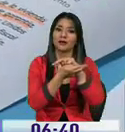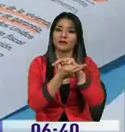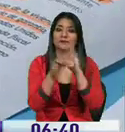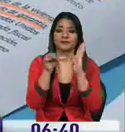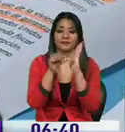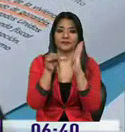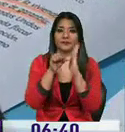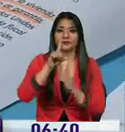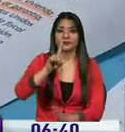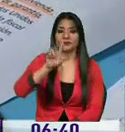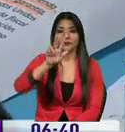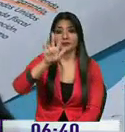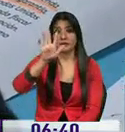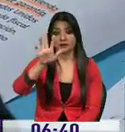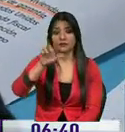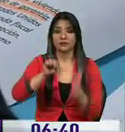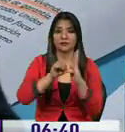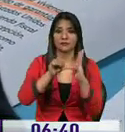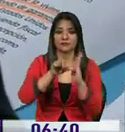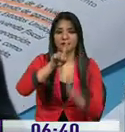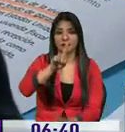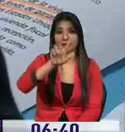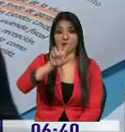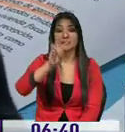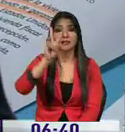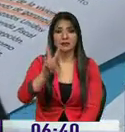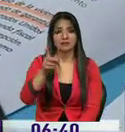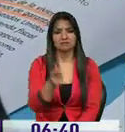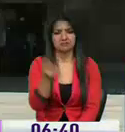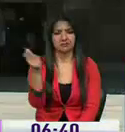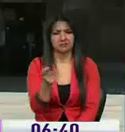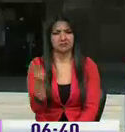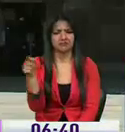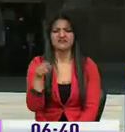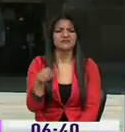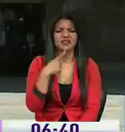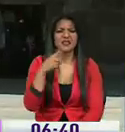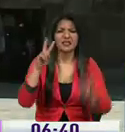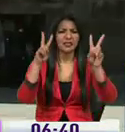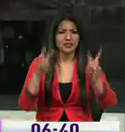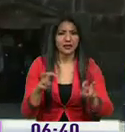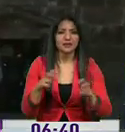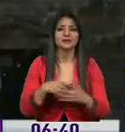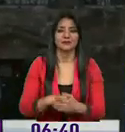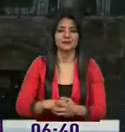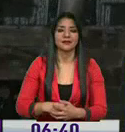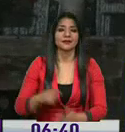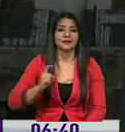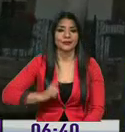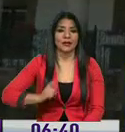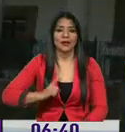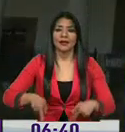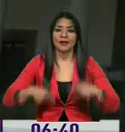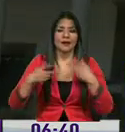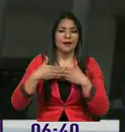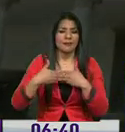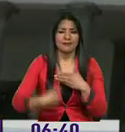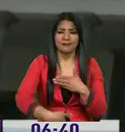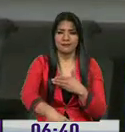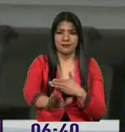artículos 135 y 136 en los que se establece la pensión vitalicia para expresidentes